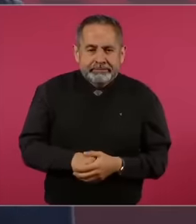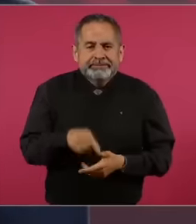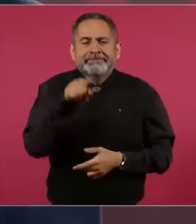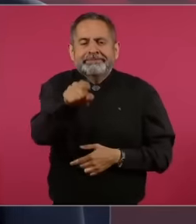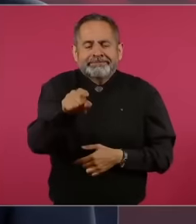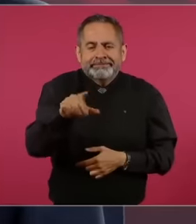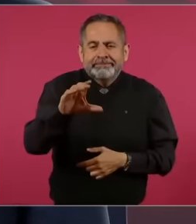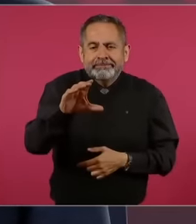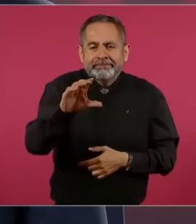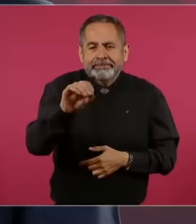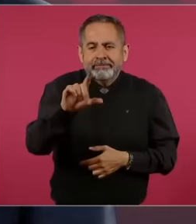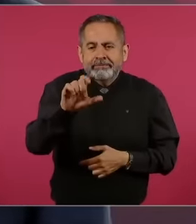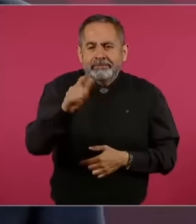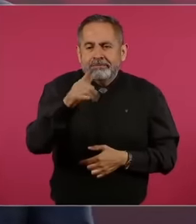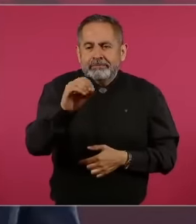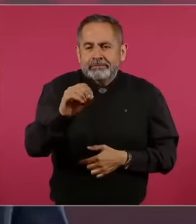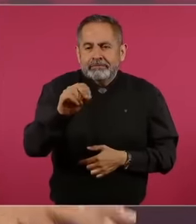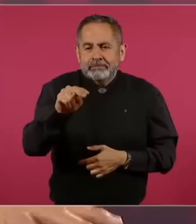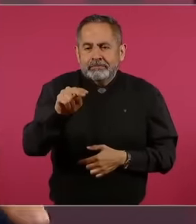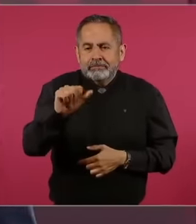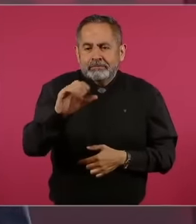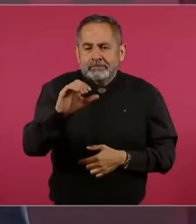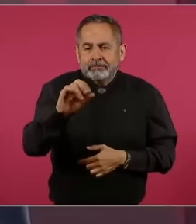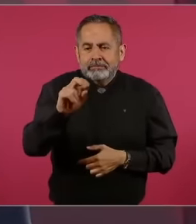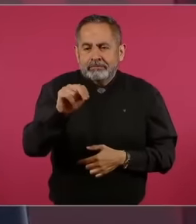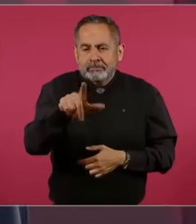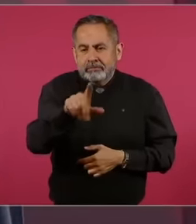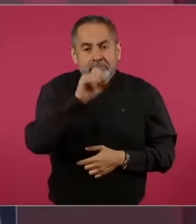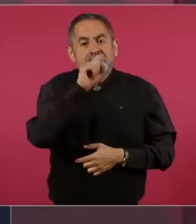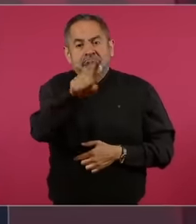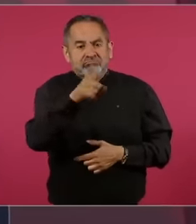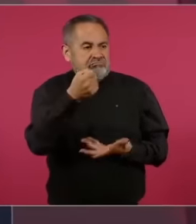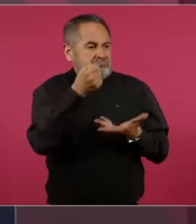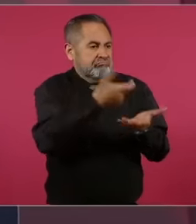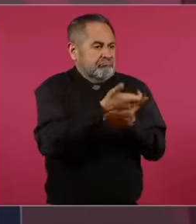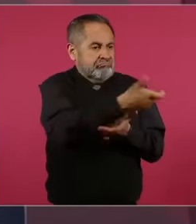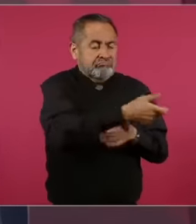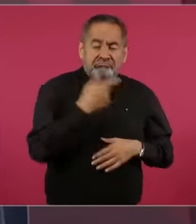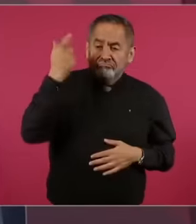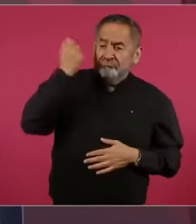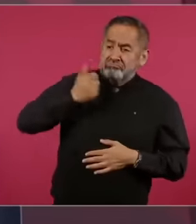Colegio Nacional. Colegio Nacional, ¿sí? Ahí también reciben